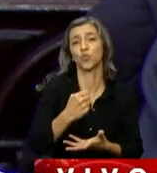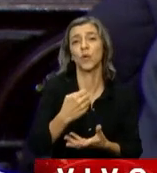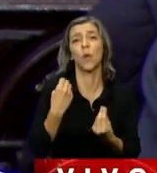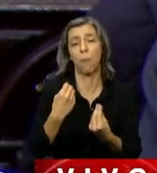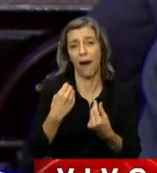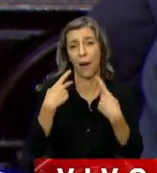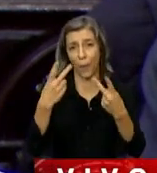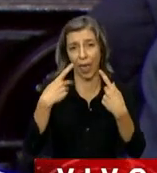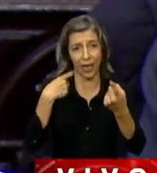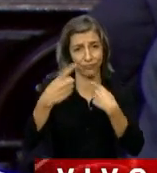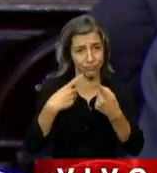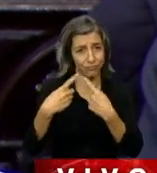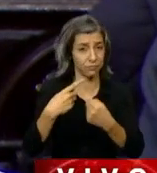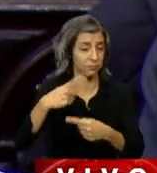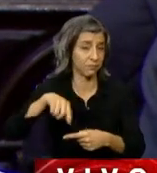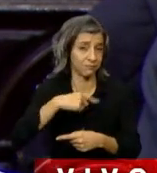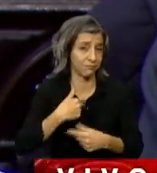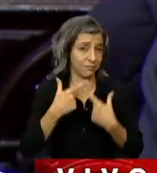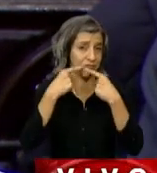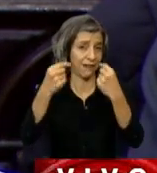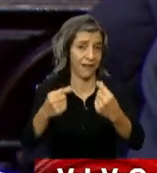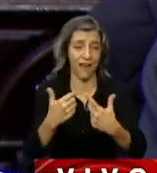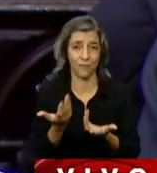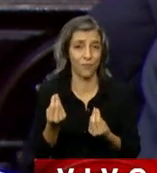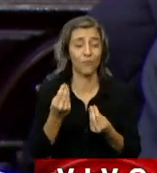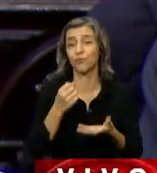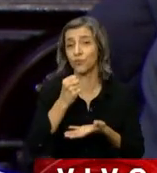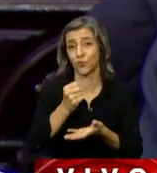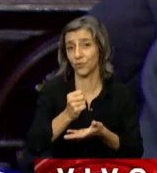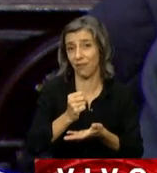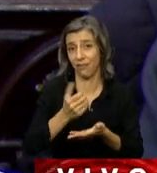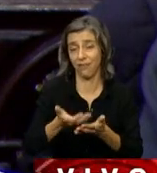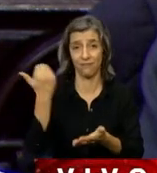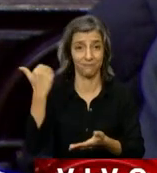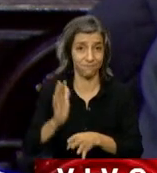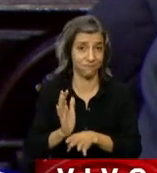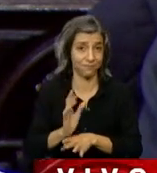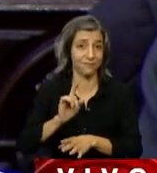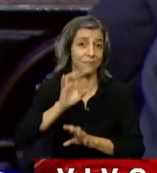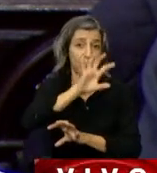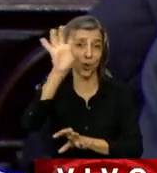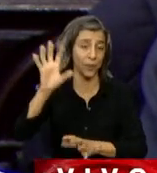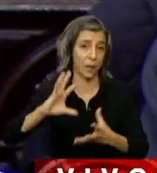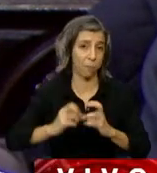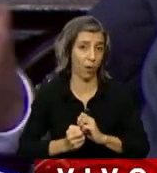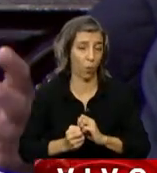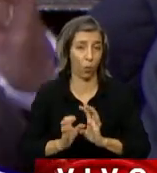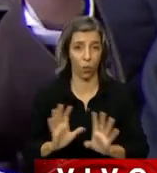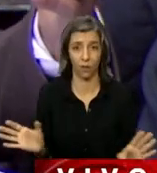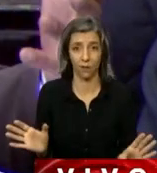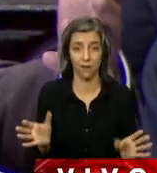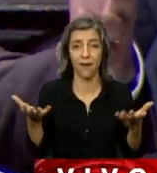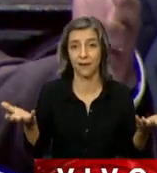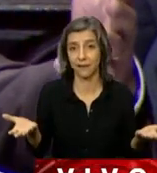distribución inequitativa que no nos vamos a cansar de reclamar, que está perjudicando claramente al interior. Se